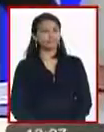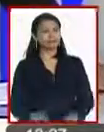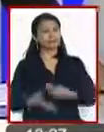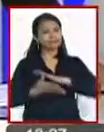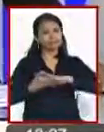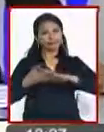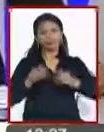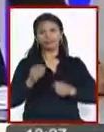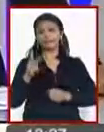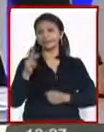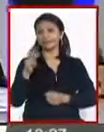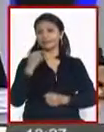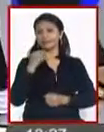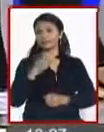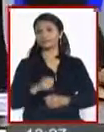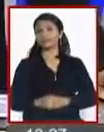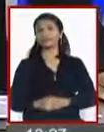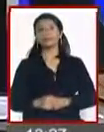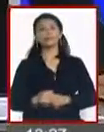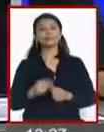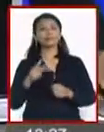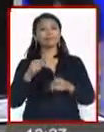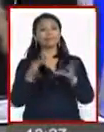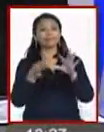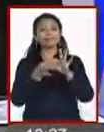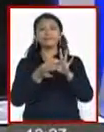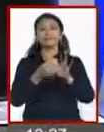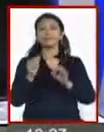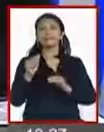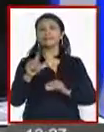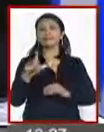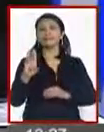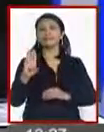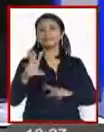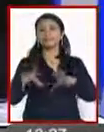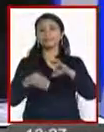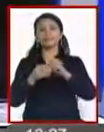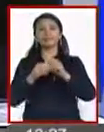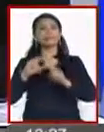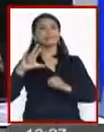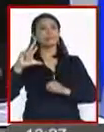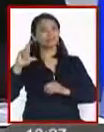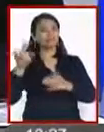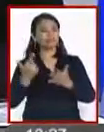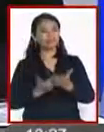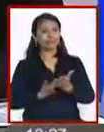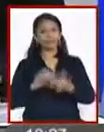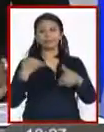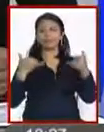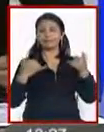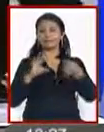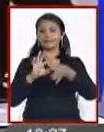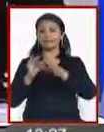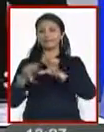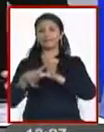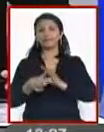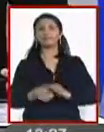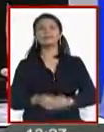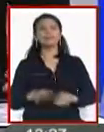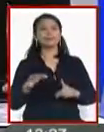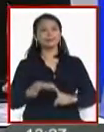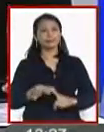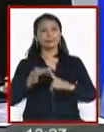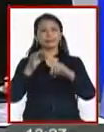Y déjenme contarles que la red Bolivisión y los canales afiliados a la red de noticias Alvavisión se suman a la tercera versión de los Juegos Latinoamericanos de